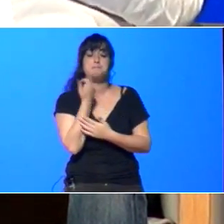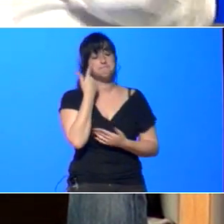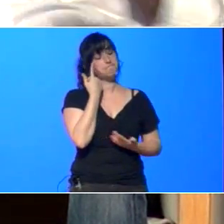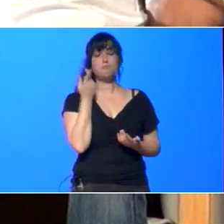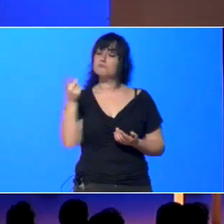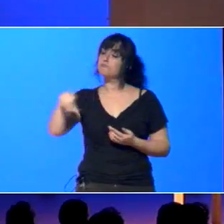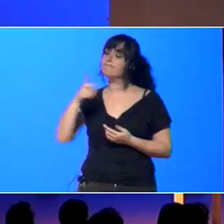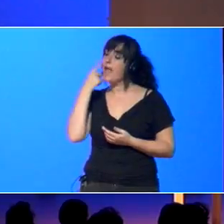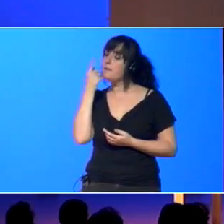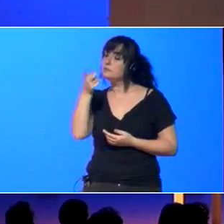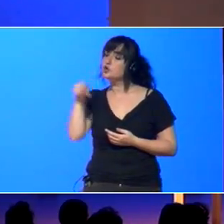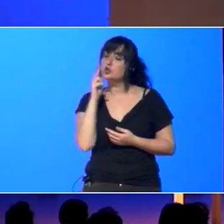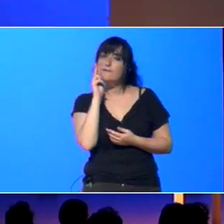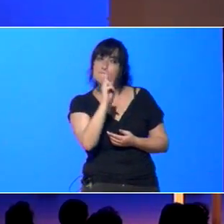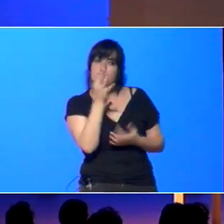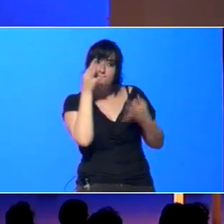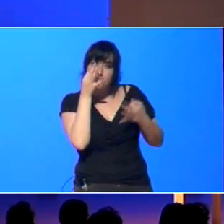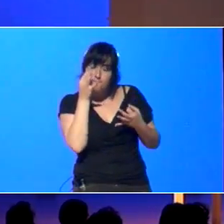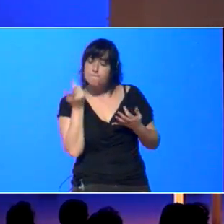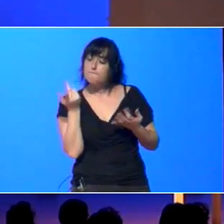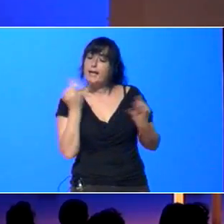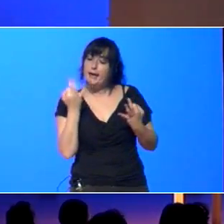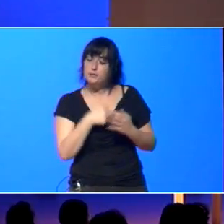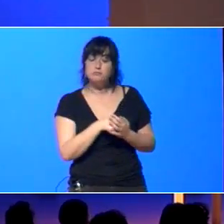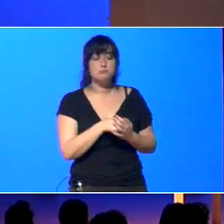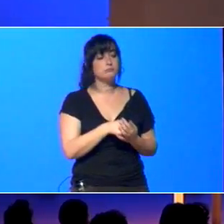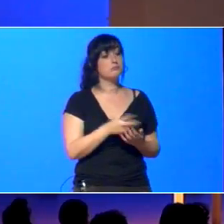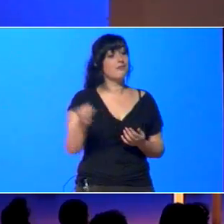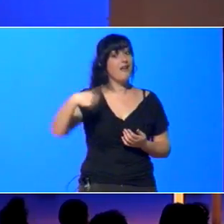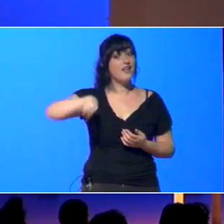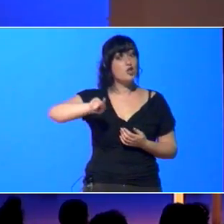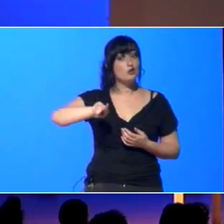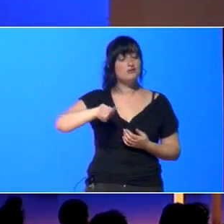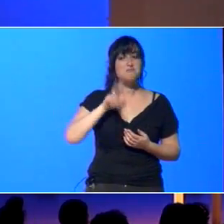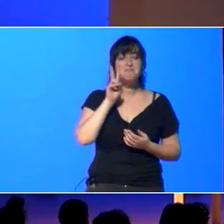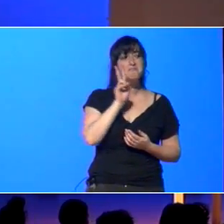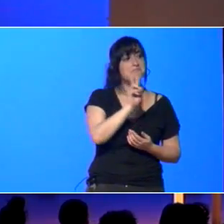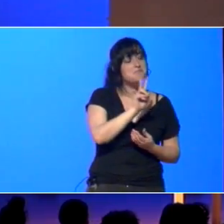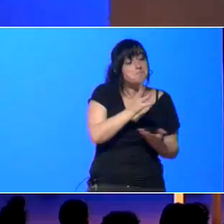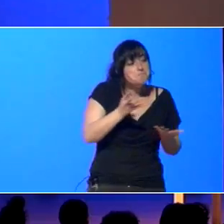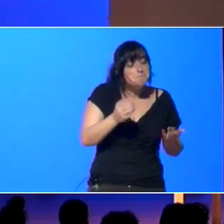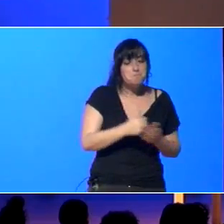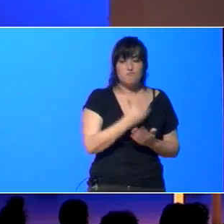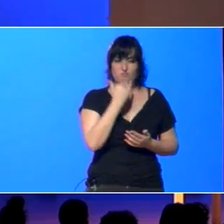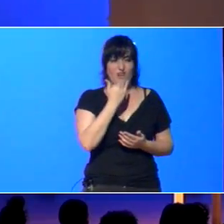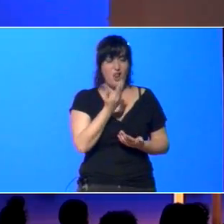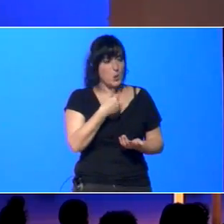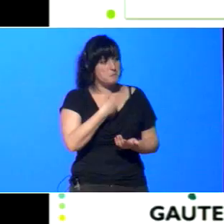observaban, ¿vale? Y ellos observaban lo siguiente, observaban que había algo que ellos no